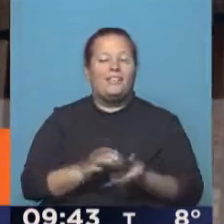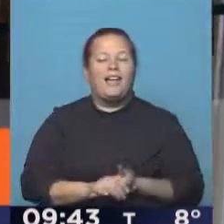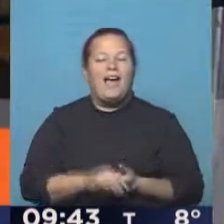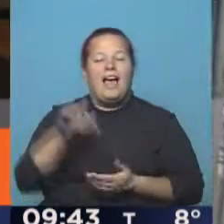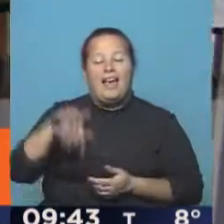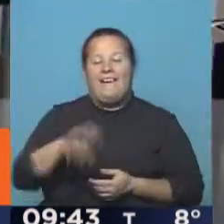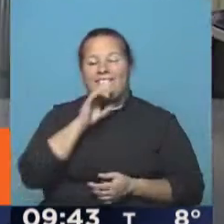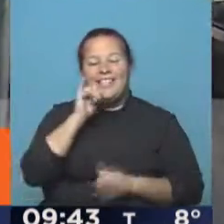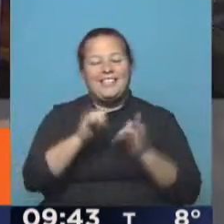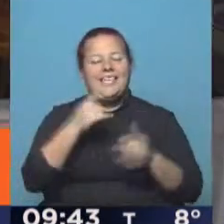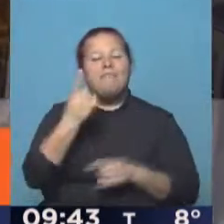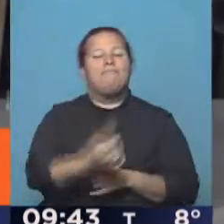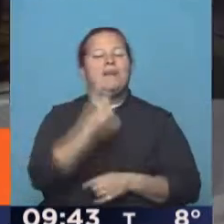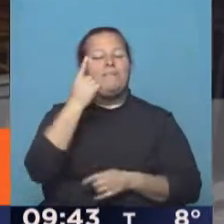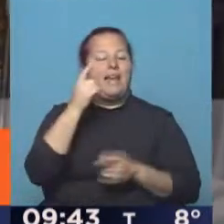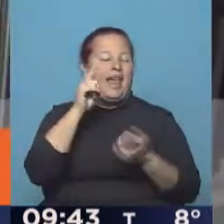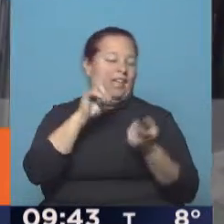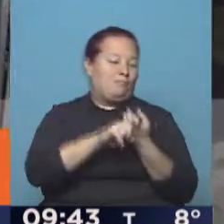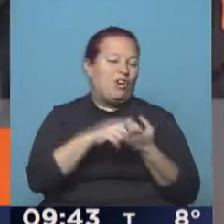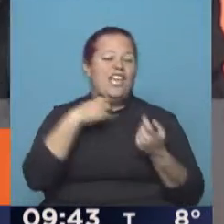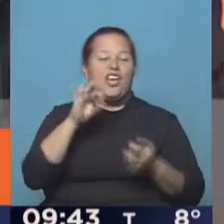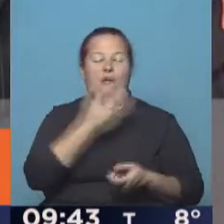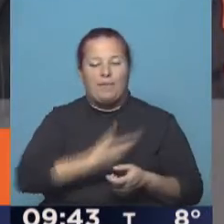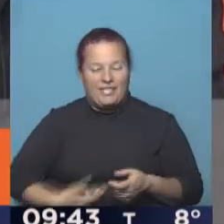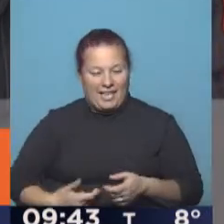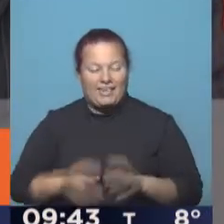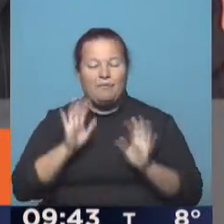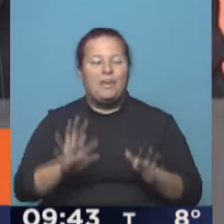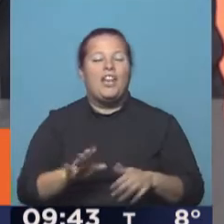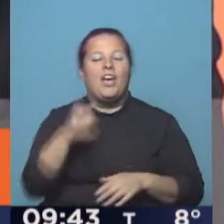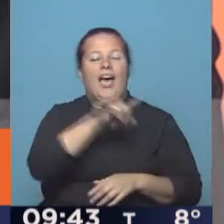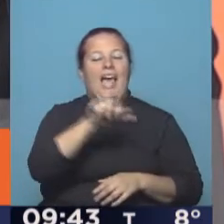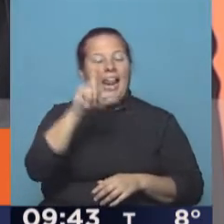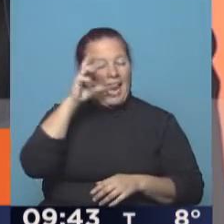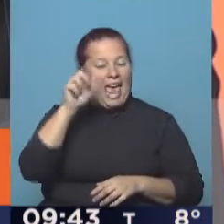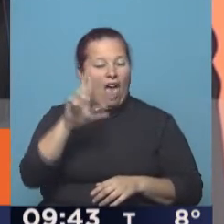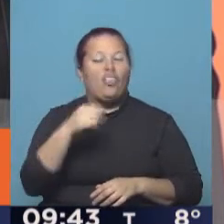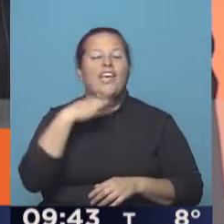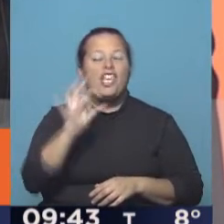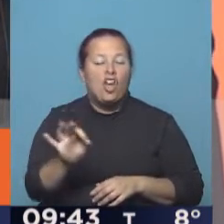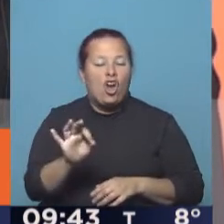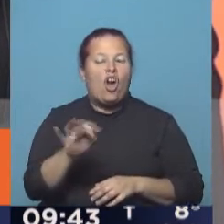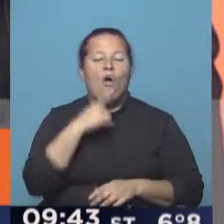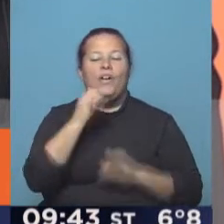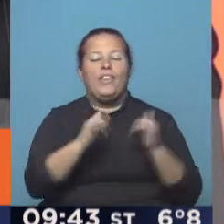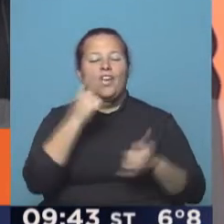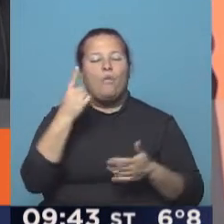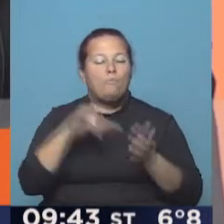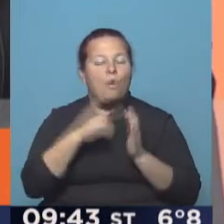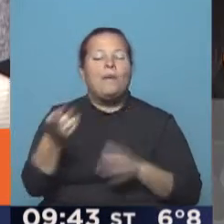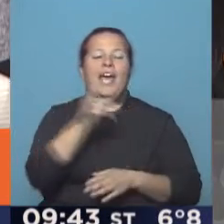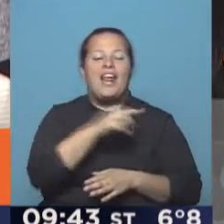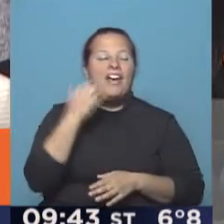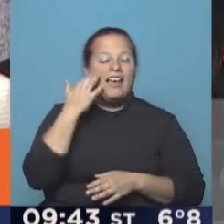esta anécdota de la primera dama y del hijo del presidente. Claro. Ahora, Leandro, hijo, mencionó algo, pero